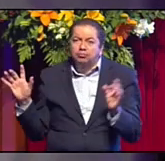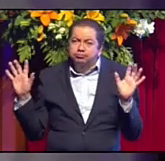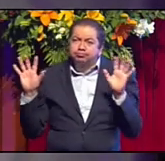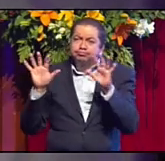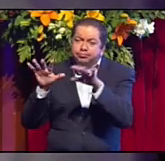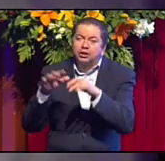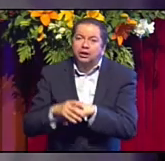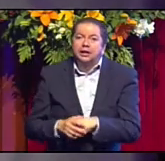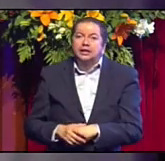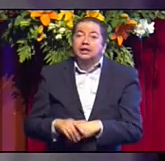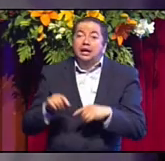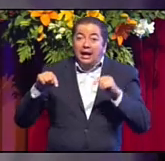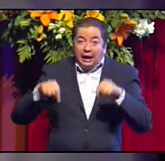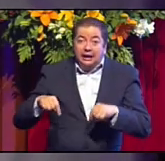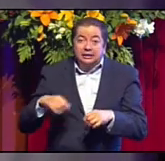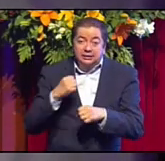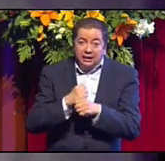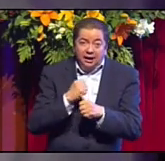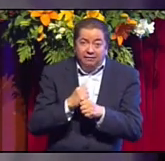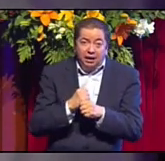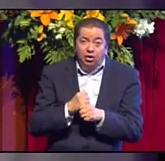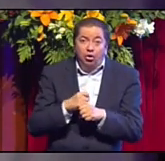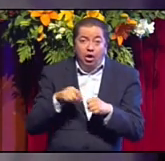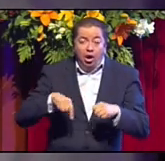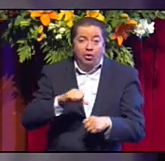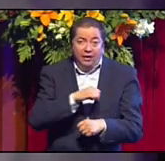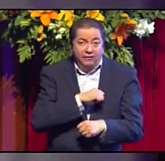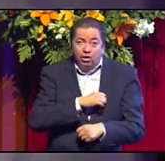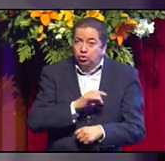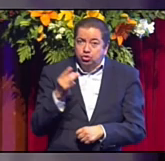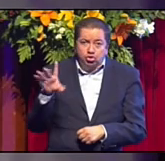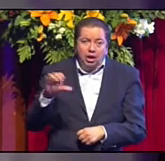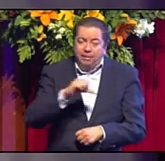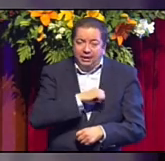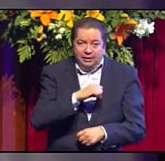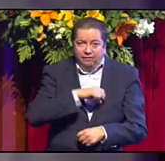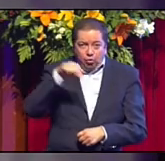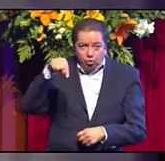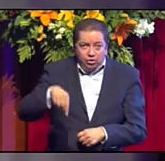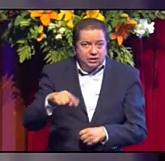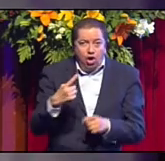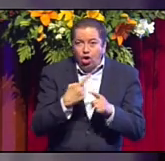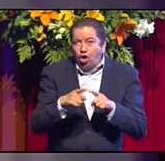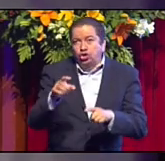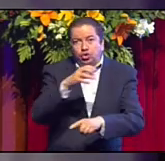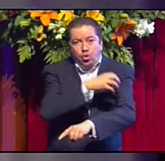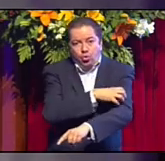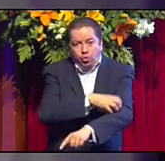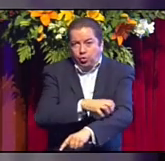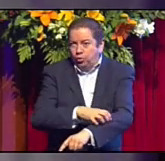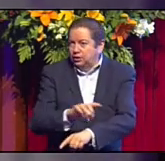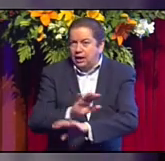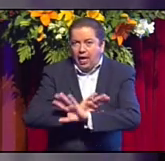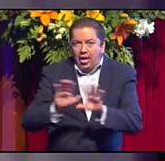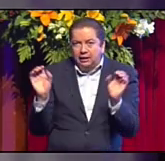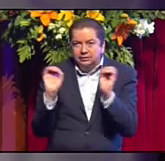se hace en ningún otro lugar en este momento de la región, y se hace solamente en Vicuña. Así que la verdad es que estamos muy contentos